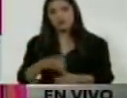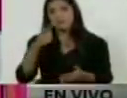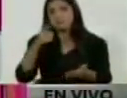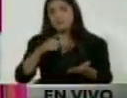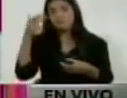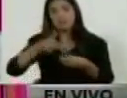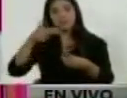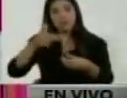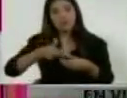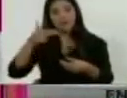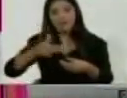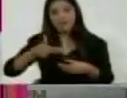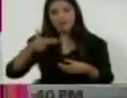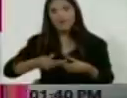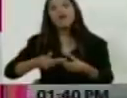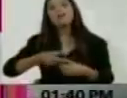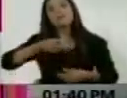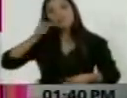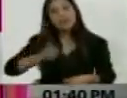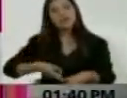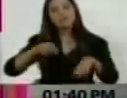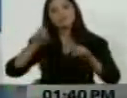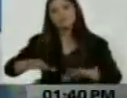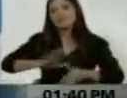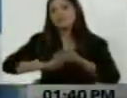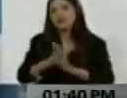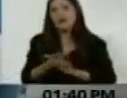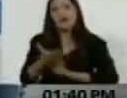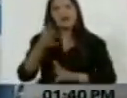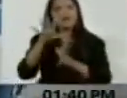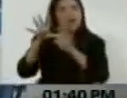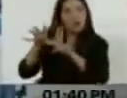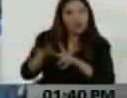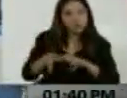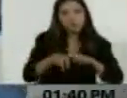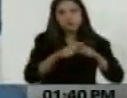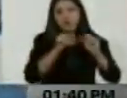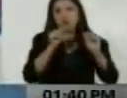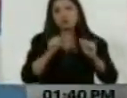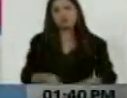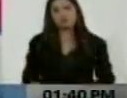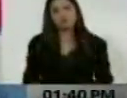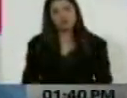petrolero, debe dejar atrás el derroche de la corrupción,